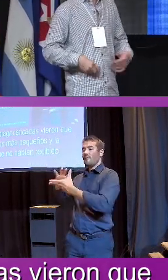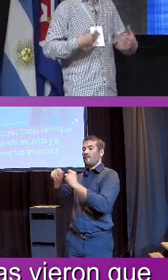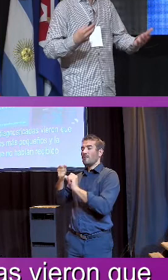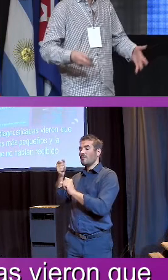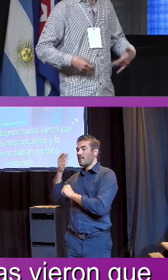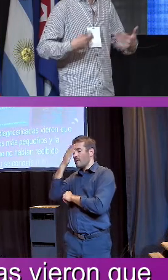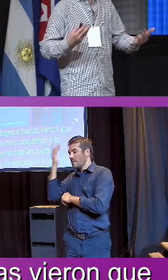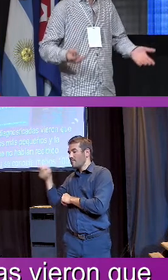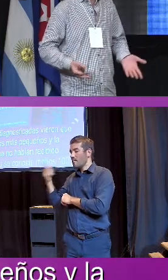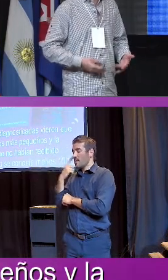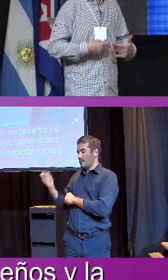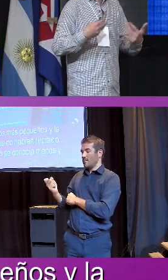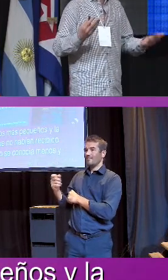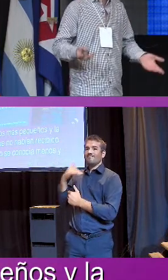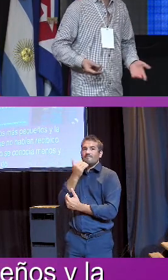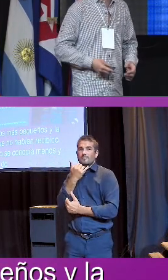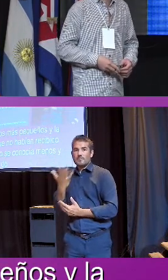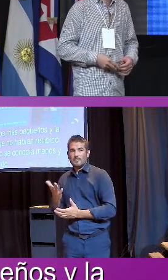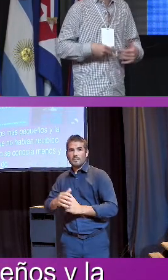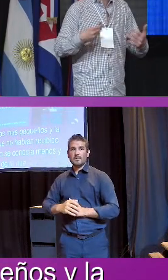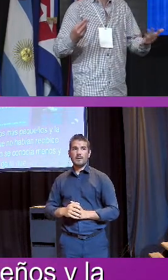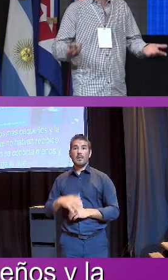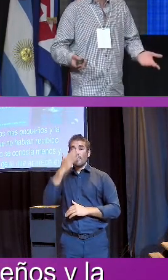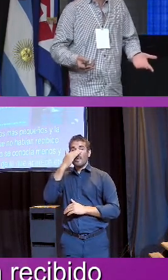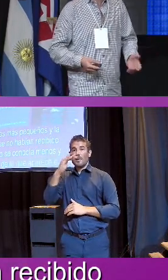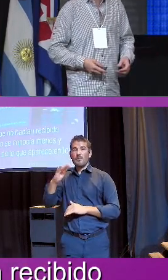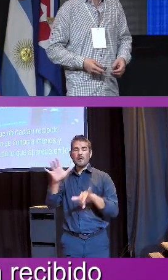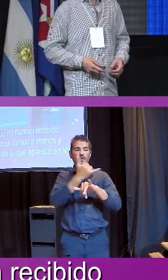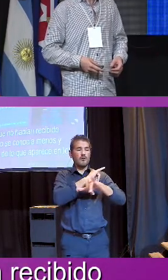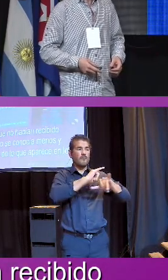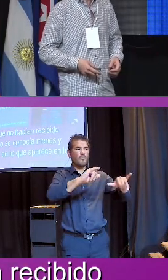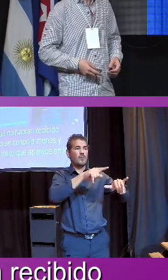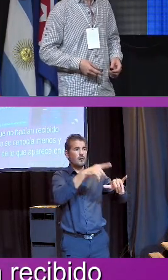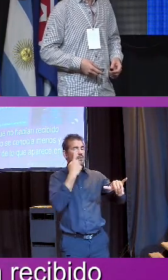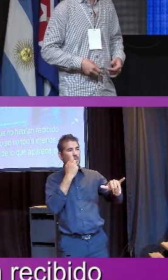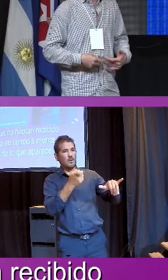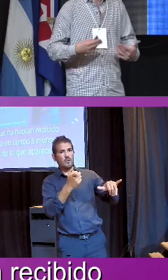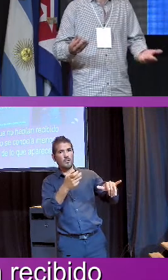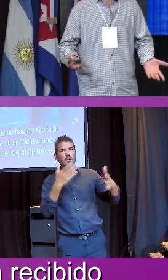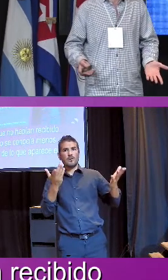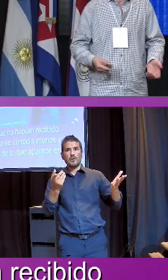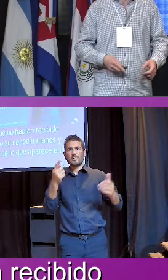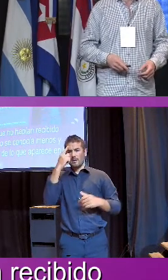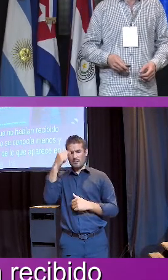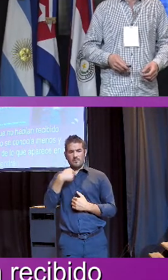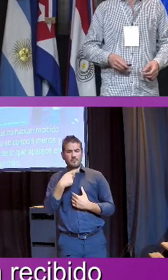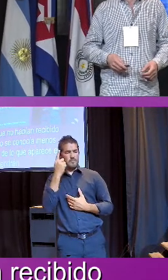conocía menos y empiezan a diagnosticarse a partir de lo que aparece en los medios, que los hace pensar si no